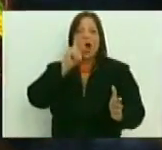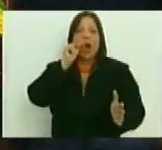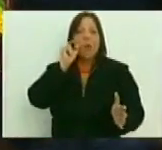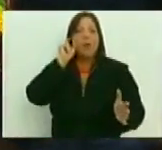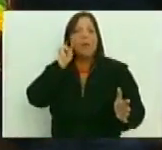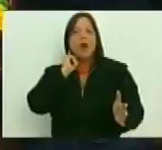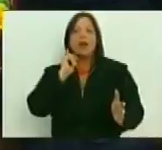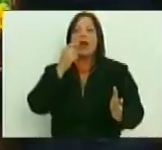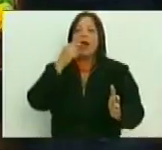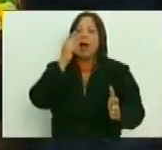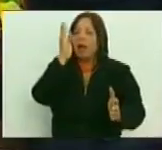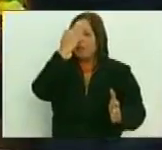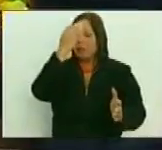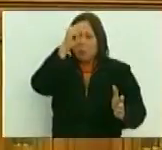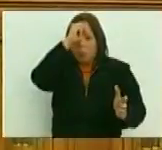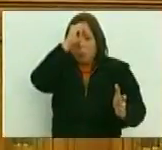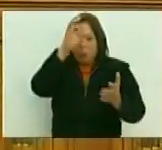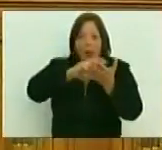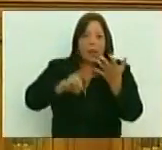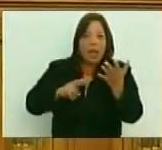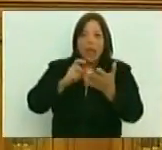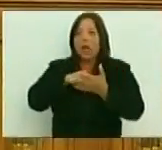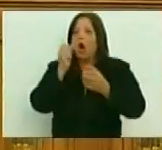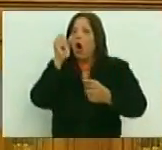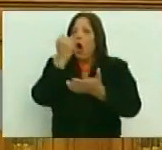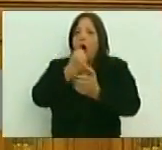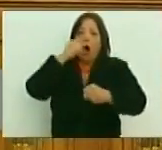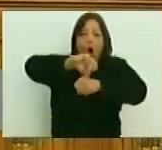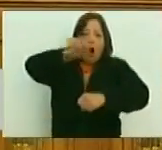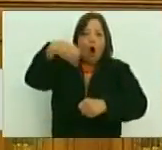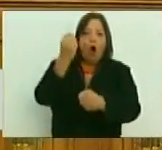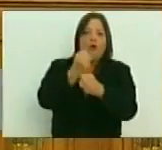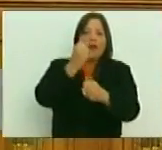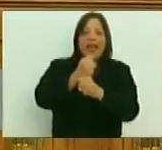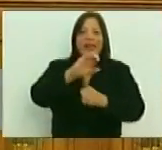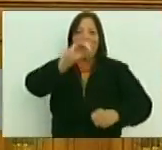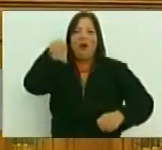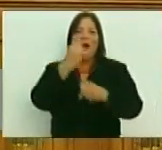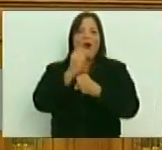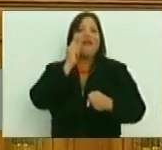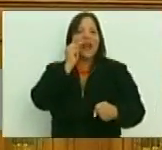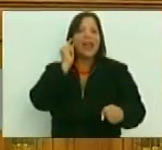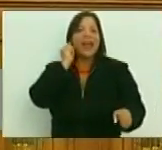campesinas, los analfabetas, los obreros, las obreras.